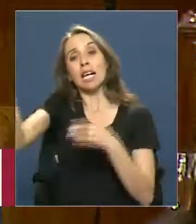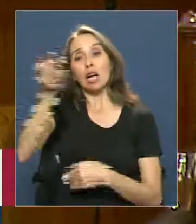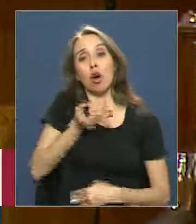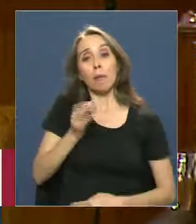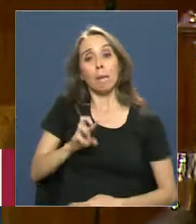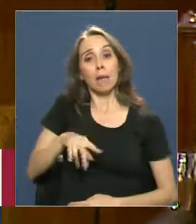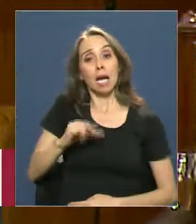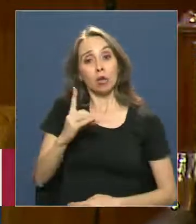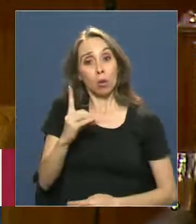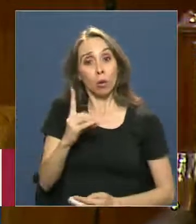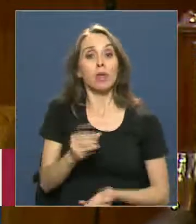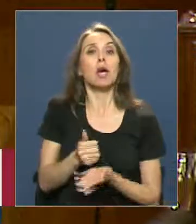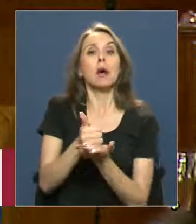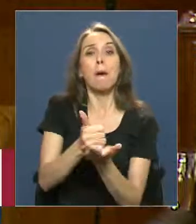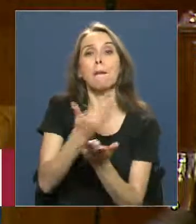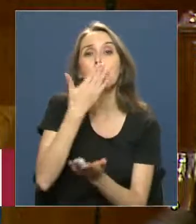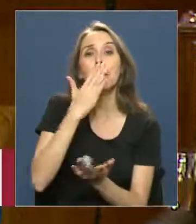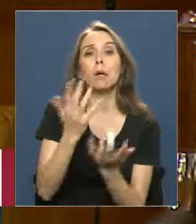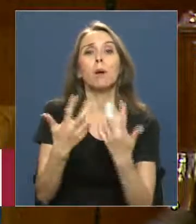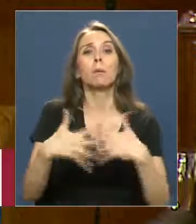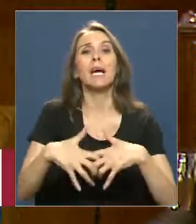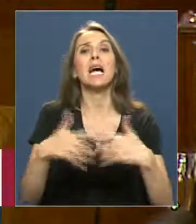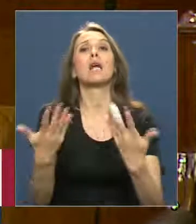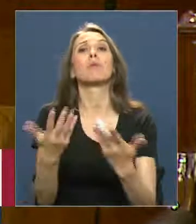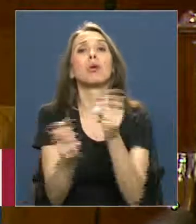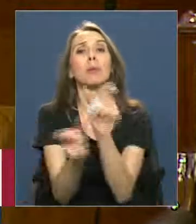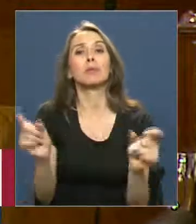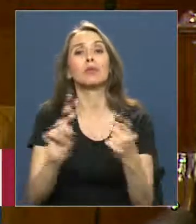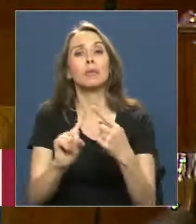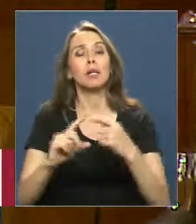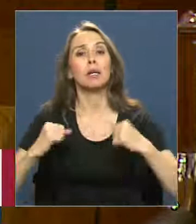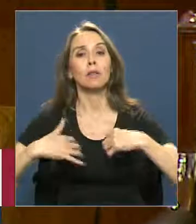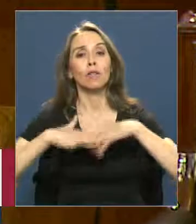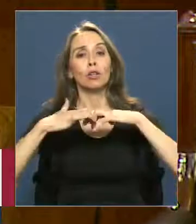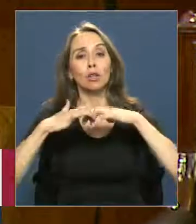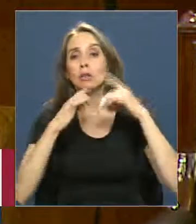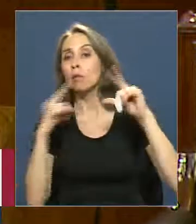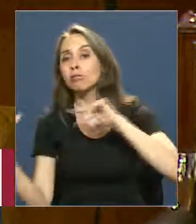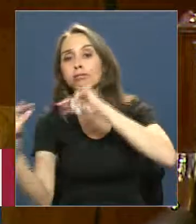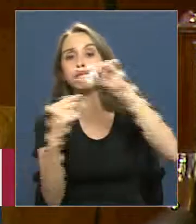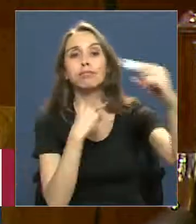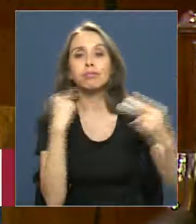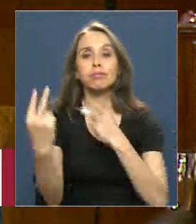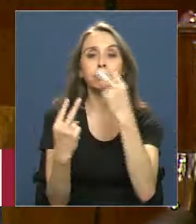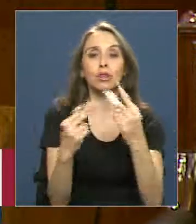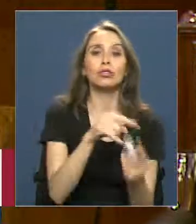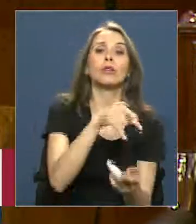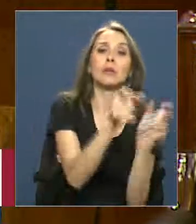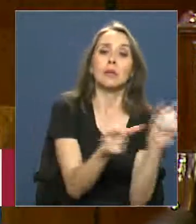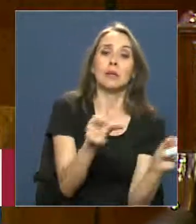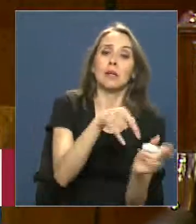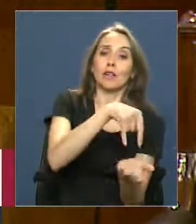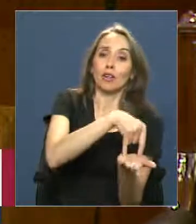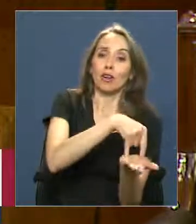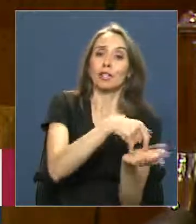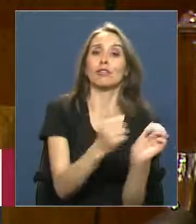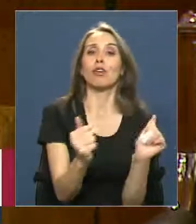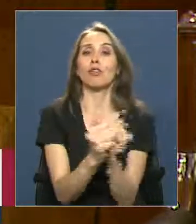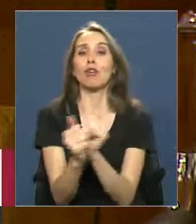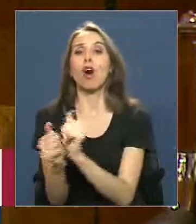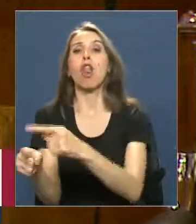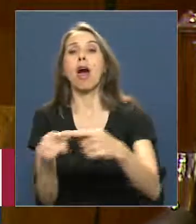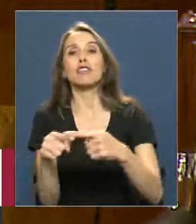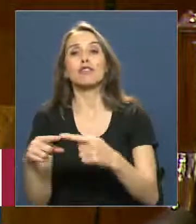objeto de contribuir a mejorar los mecanismos de participación y fortalecer la interlocución entre el Congreso y la sociedad civil.